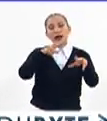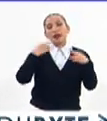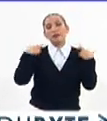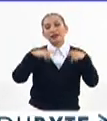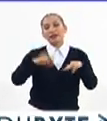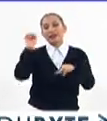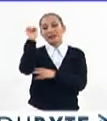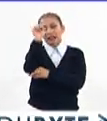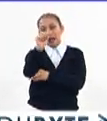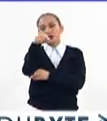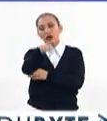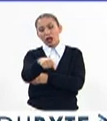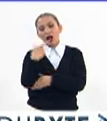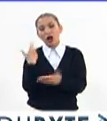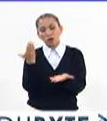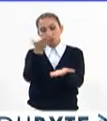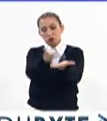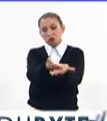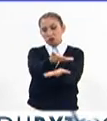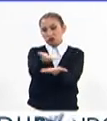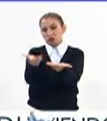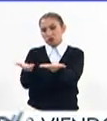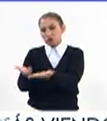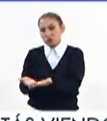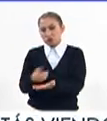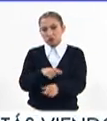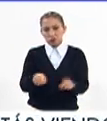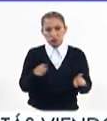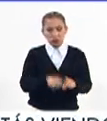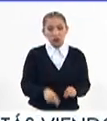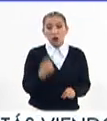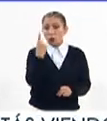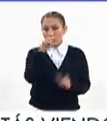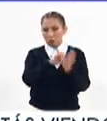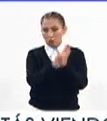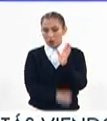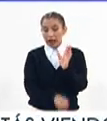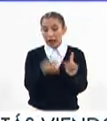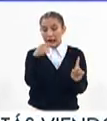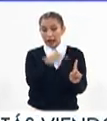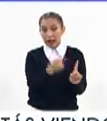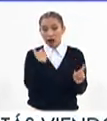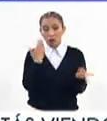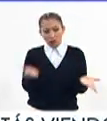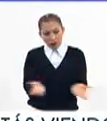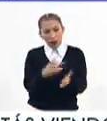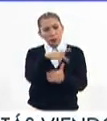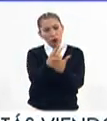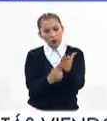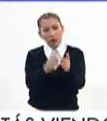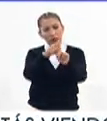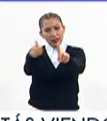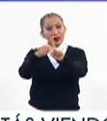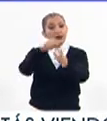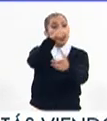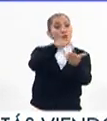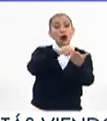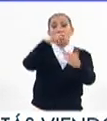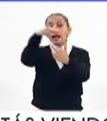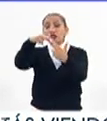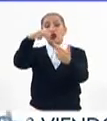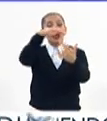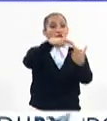representantes sindicales que pusieron sobre la mesa propuestas. Entre ellas, destacaron promover políticas diferenciadas por